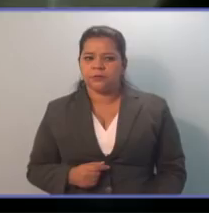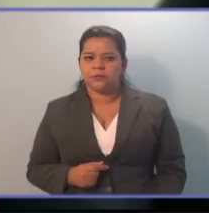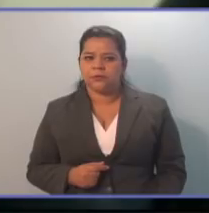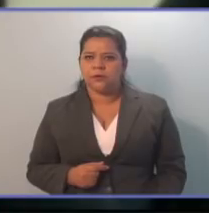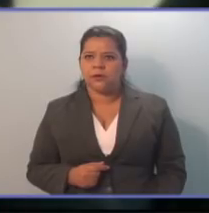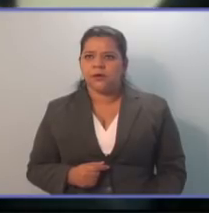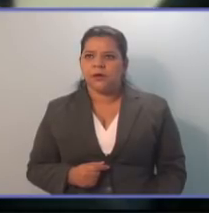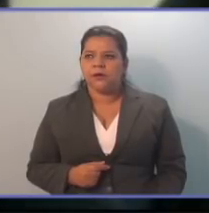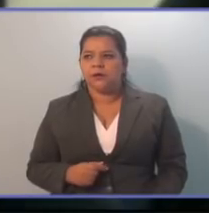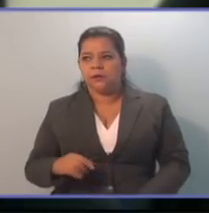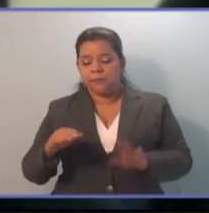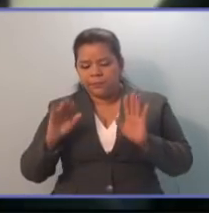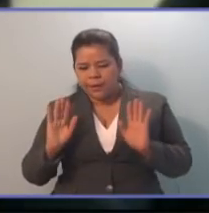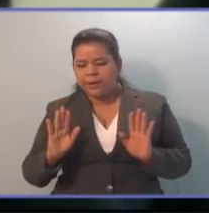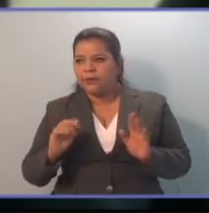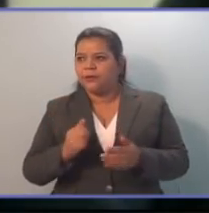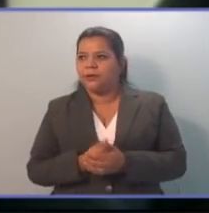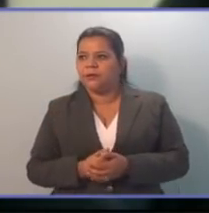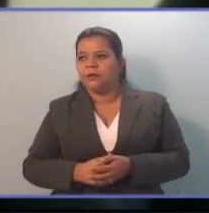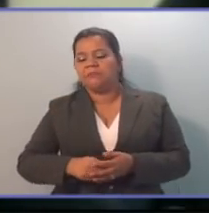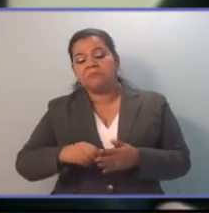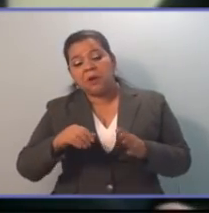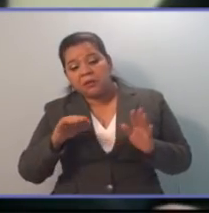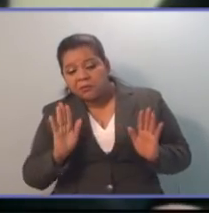Entonces, díganme,